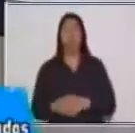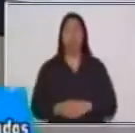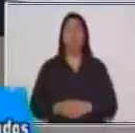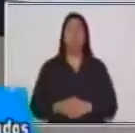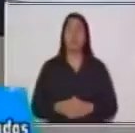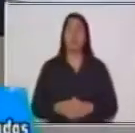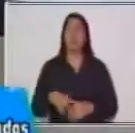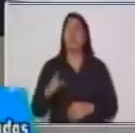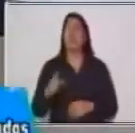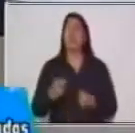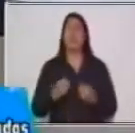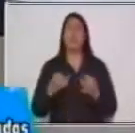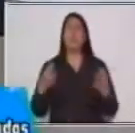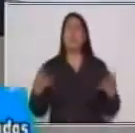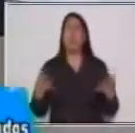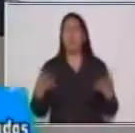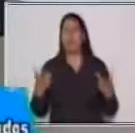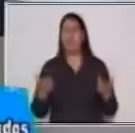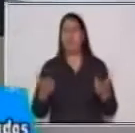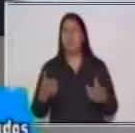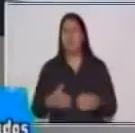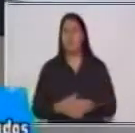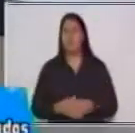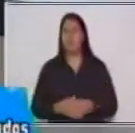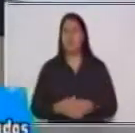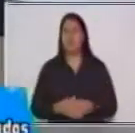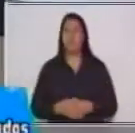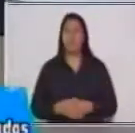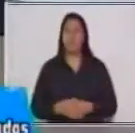¿cuánto es en Fahrenheit? Perdón. Entonces ahora decimos